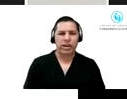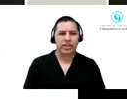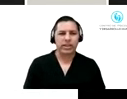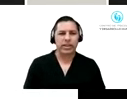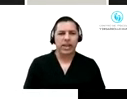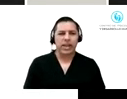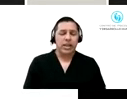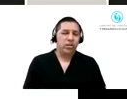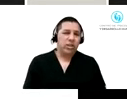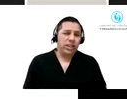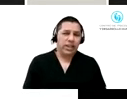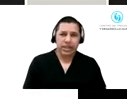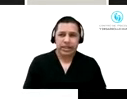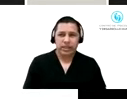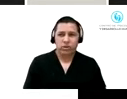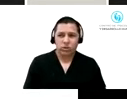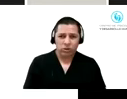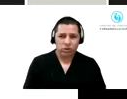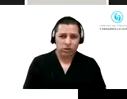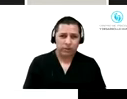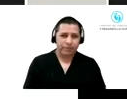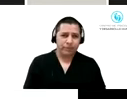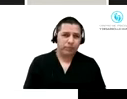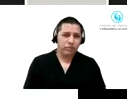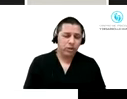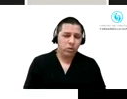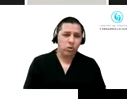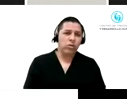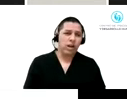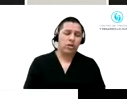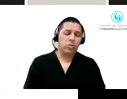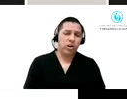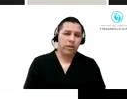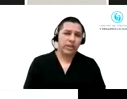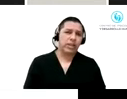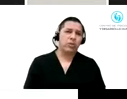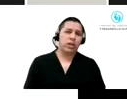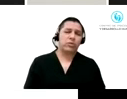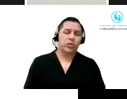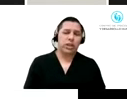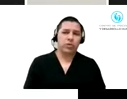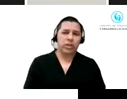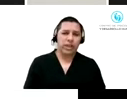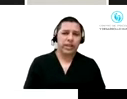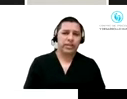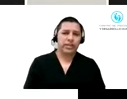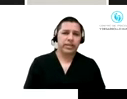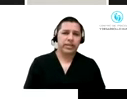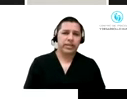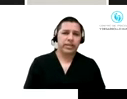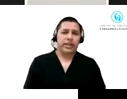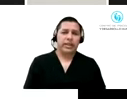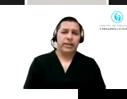planteamientos que realizan, yo tendría que decir que son dos. Uno, algo muy repetitivo que escuchamos es